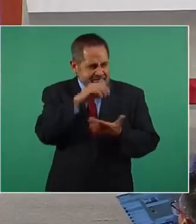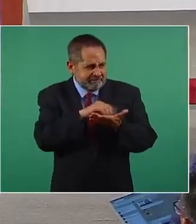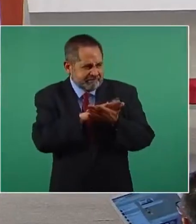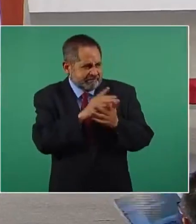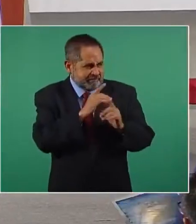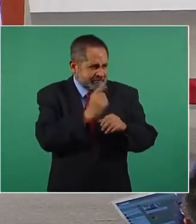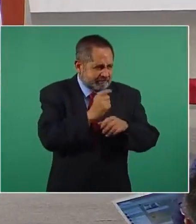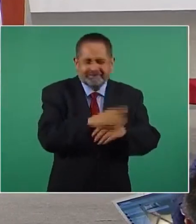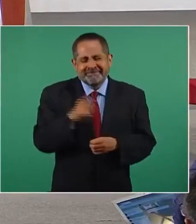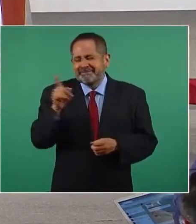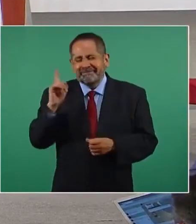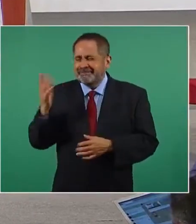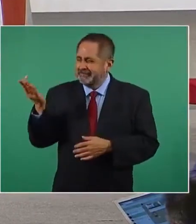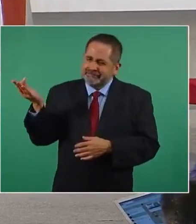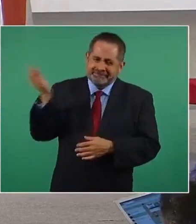Falso.